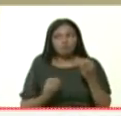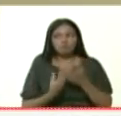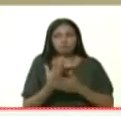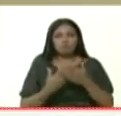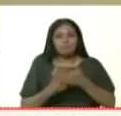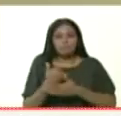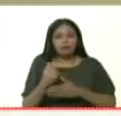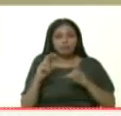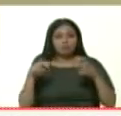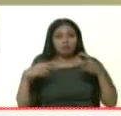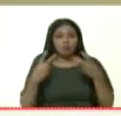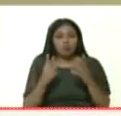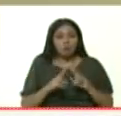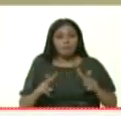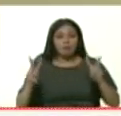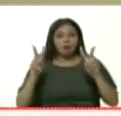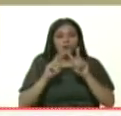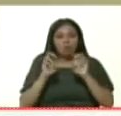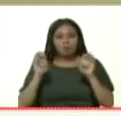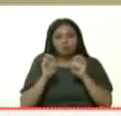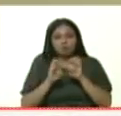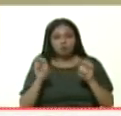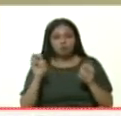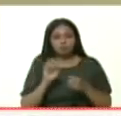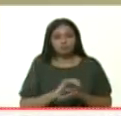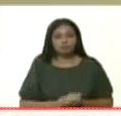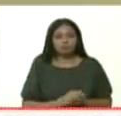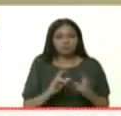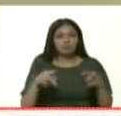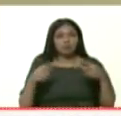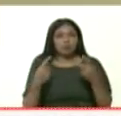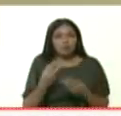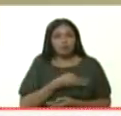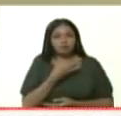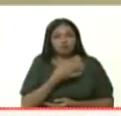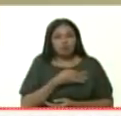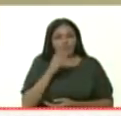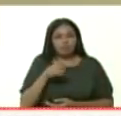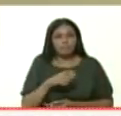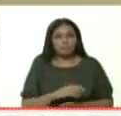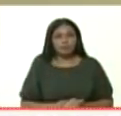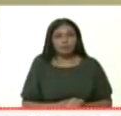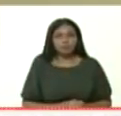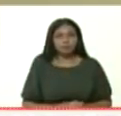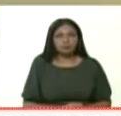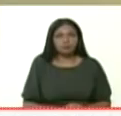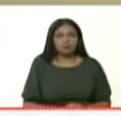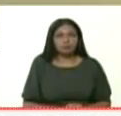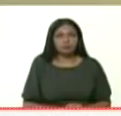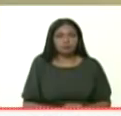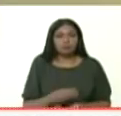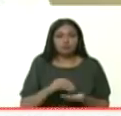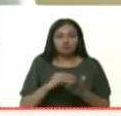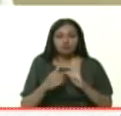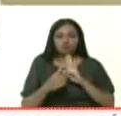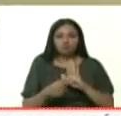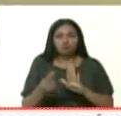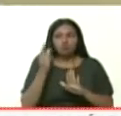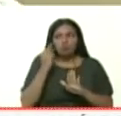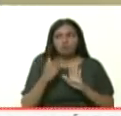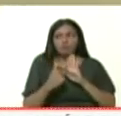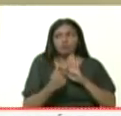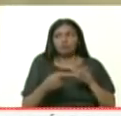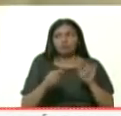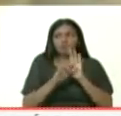de los nuevos valores, de la nueva educación, de la nueva sociedad, y puso el feminismo al